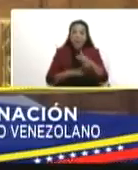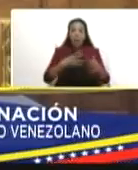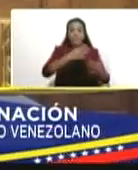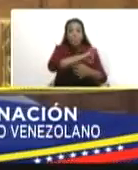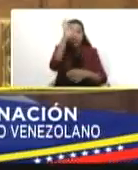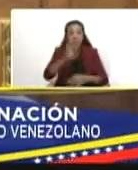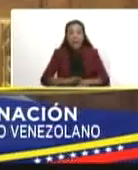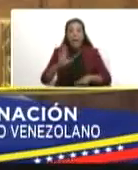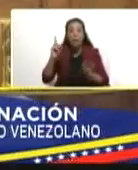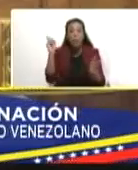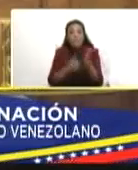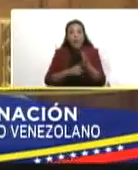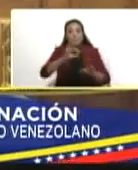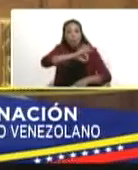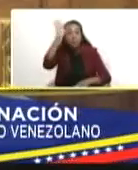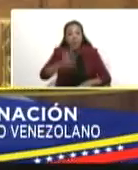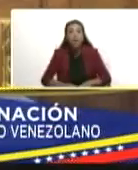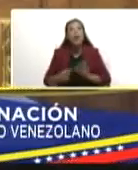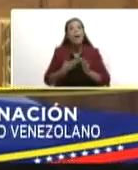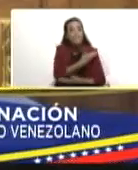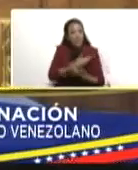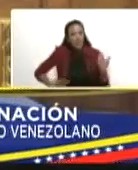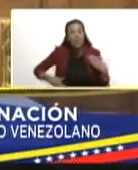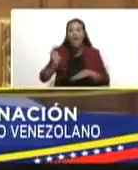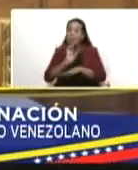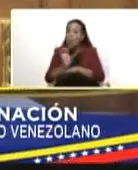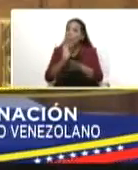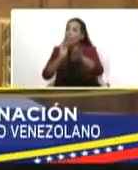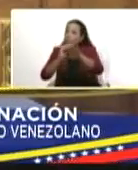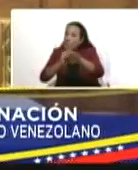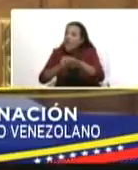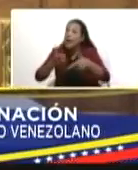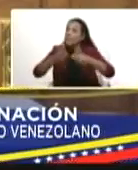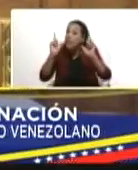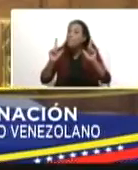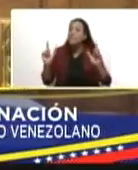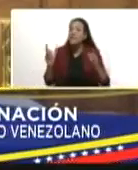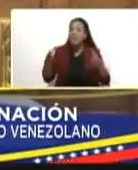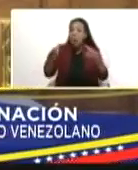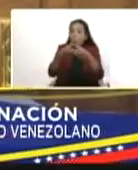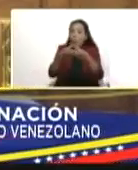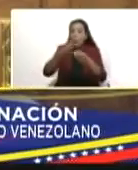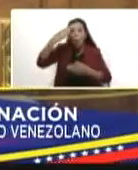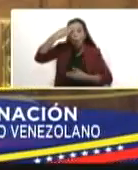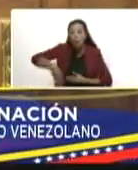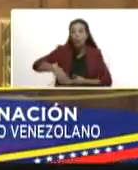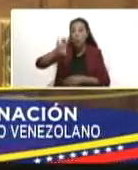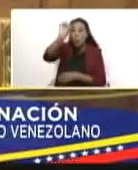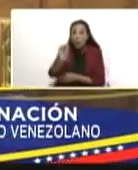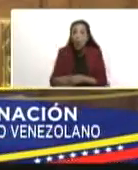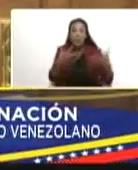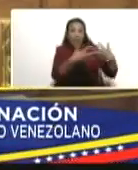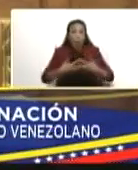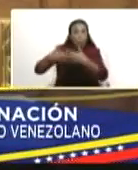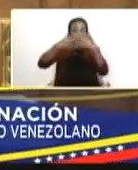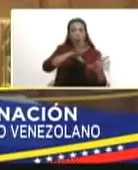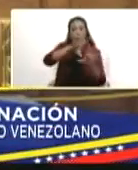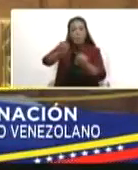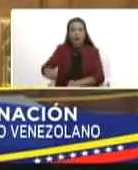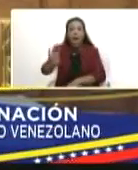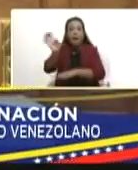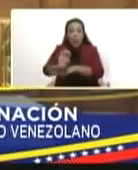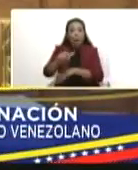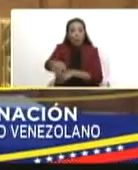1% así presidente de Ecuador que permitir que El Comando Sur tome la dirección de las fuerzas militares y